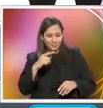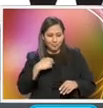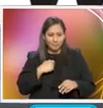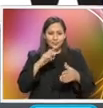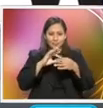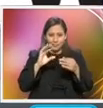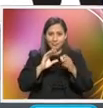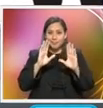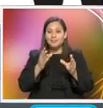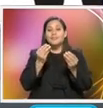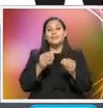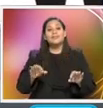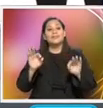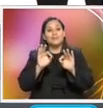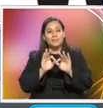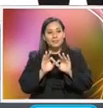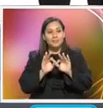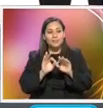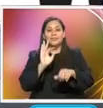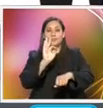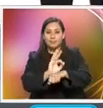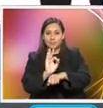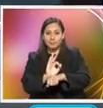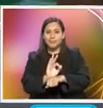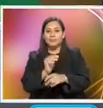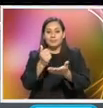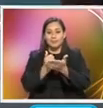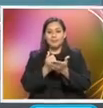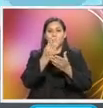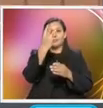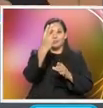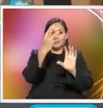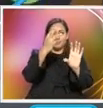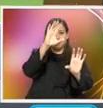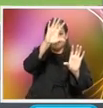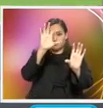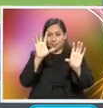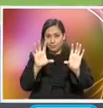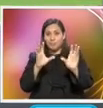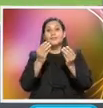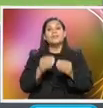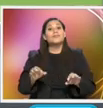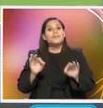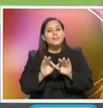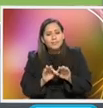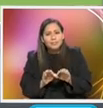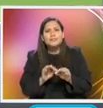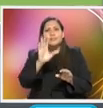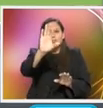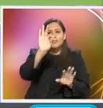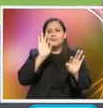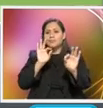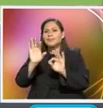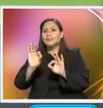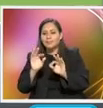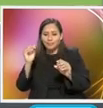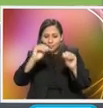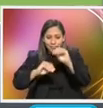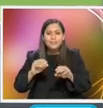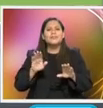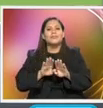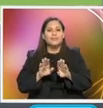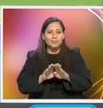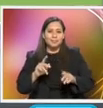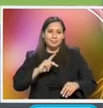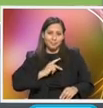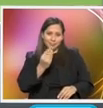hablé de la importancia y los beneficios que nos dan estas 3 combinaciones, lo importante es saberlos combinar. Claro. Combinar